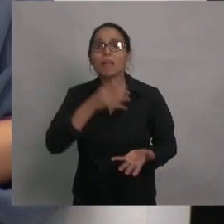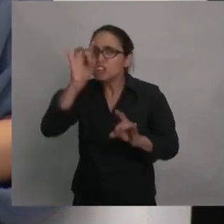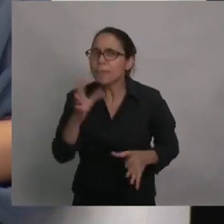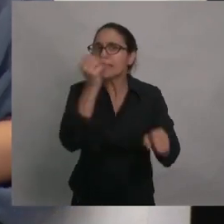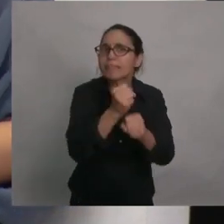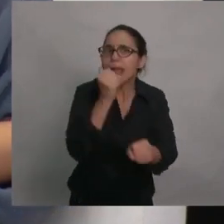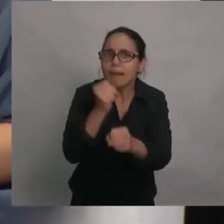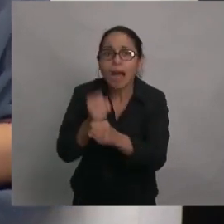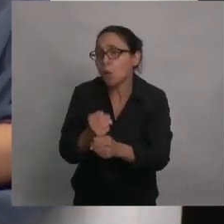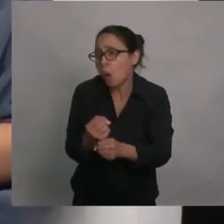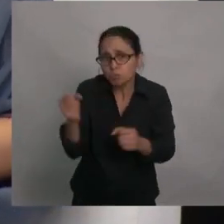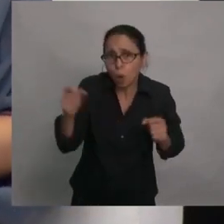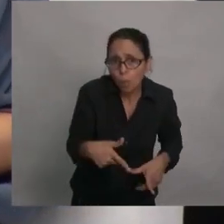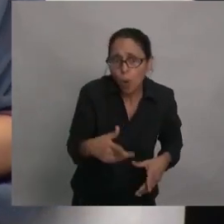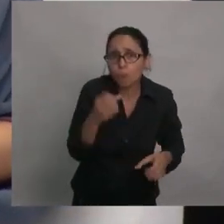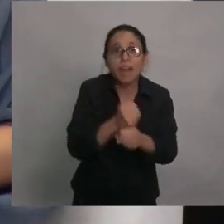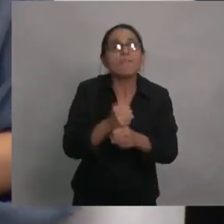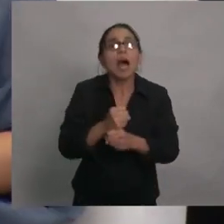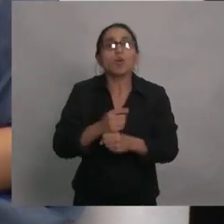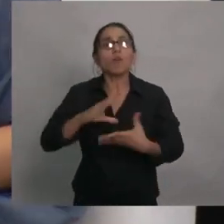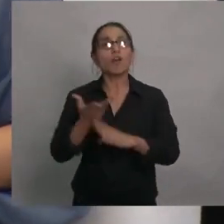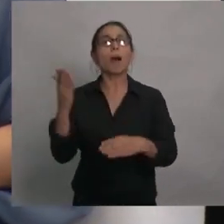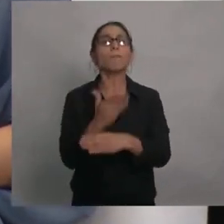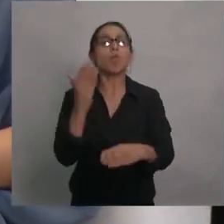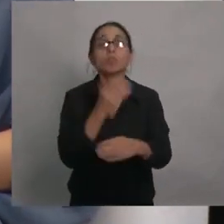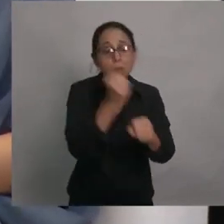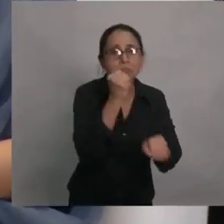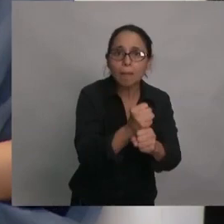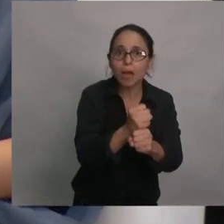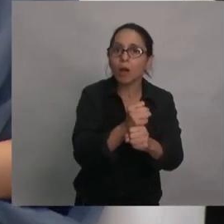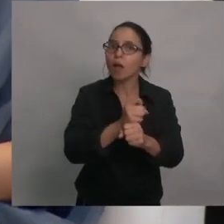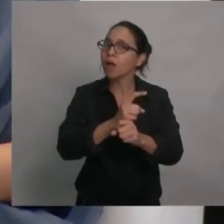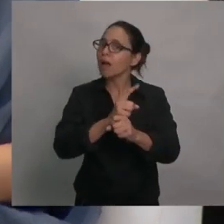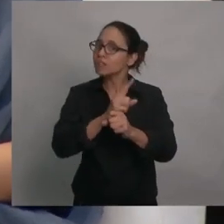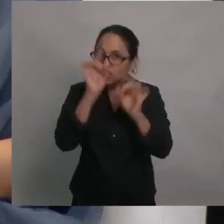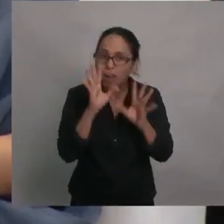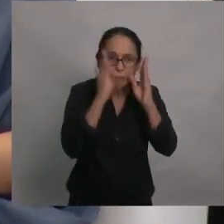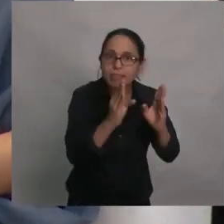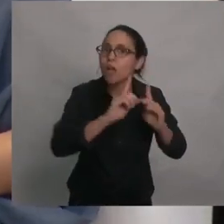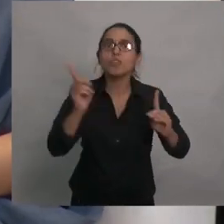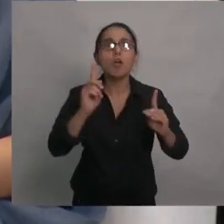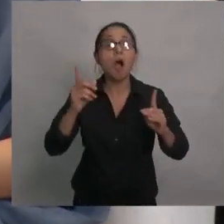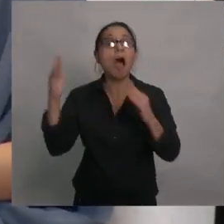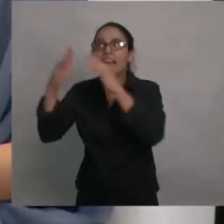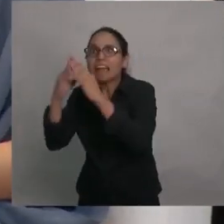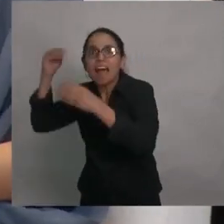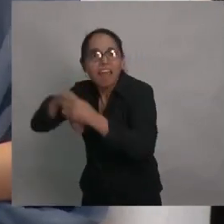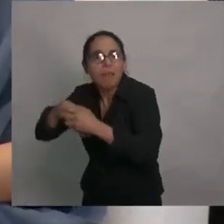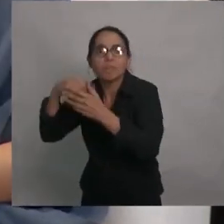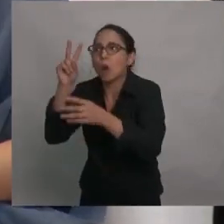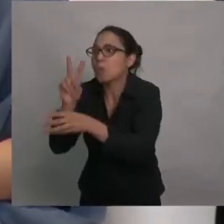trabajo convencional, el productivo, sino también hubo un paro relativo a los cuidados, a